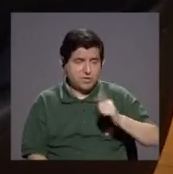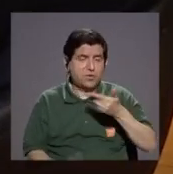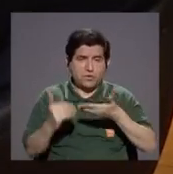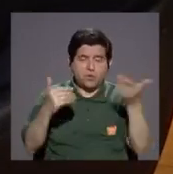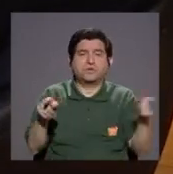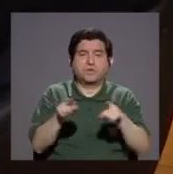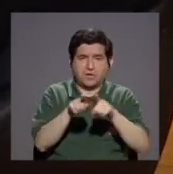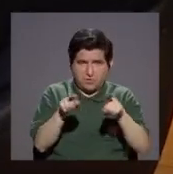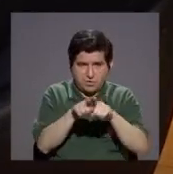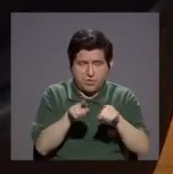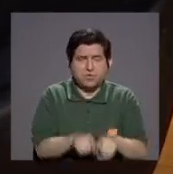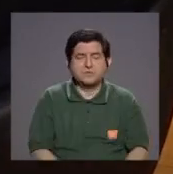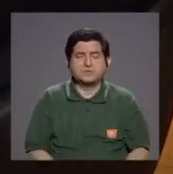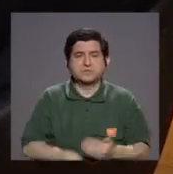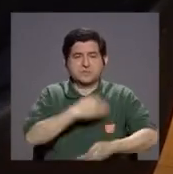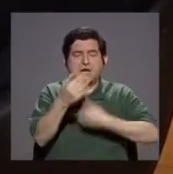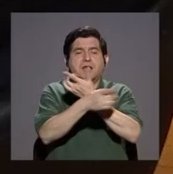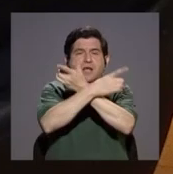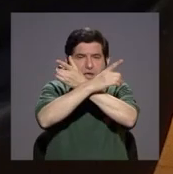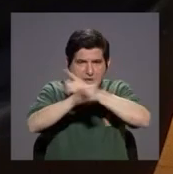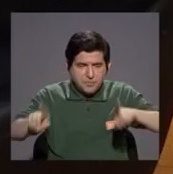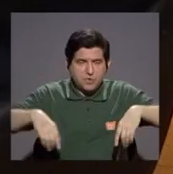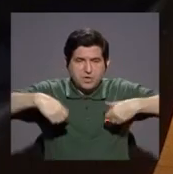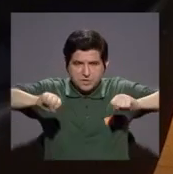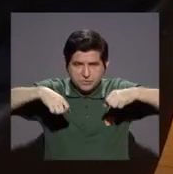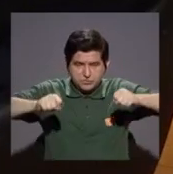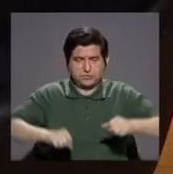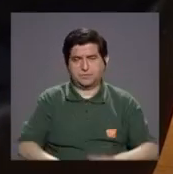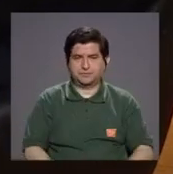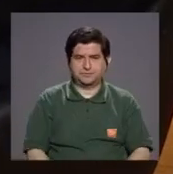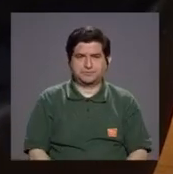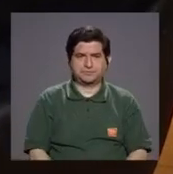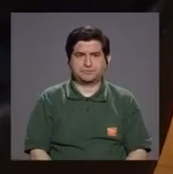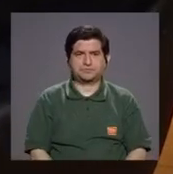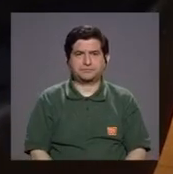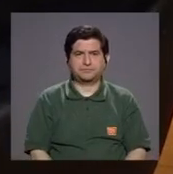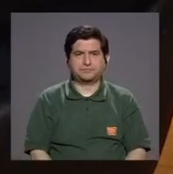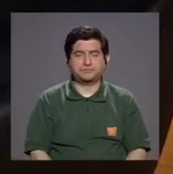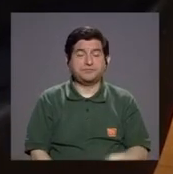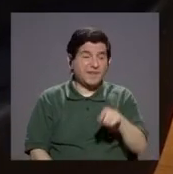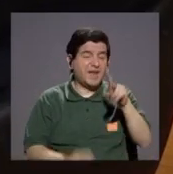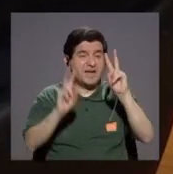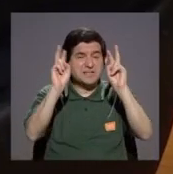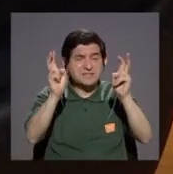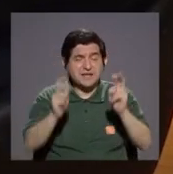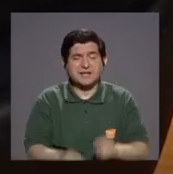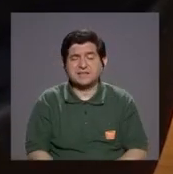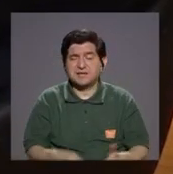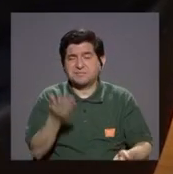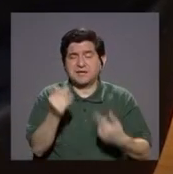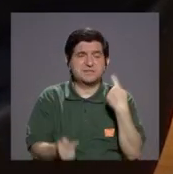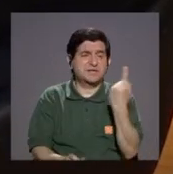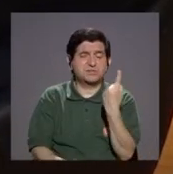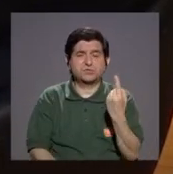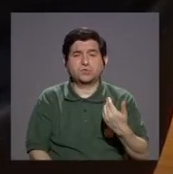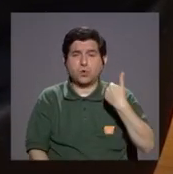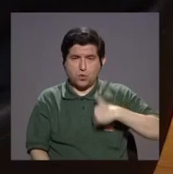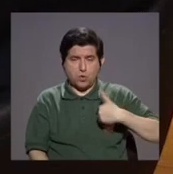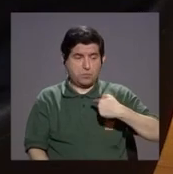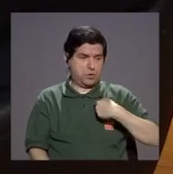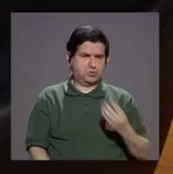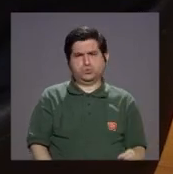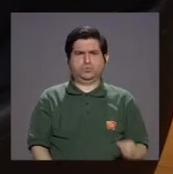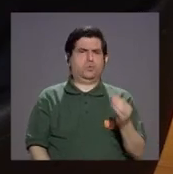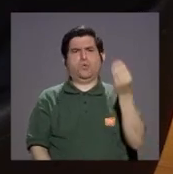cosa que ha ocurrido en la democratización de la motocicleta era un era un tema básicamente de hombres cuando yo era